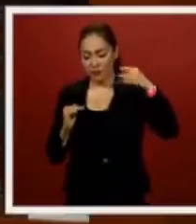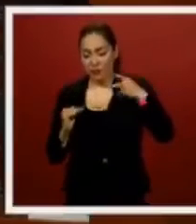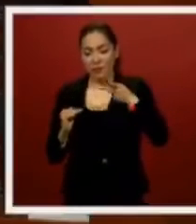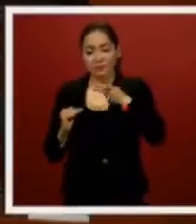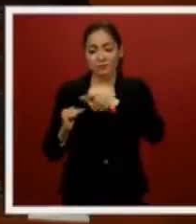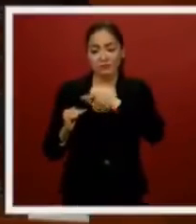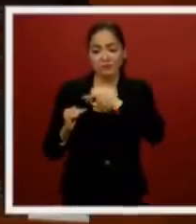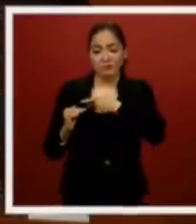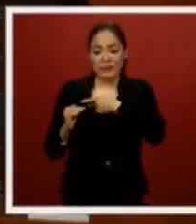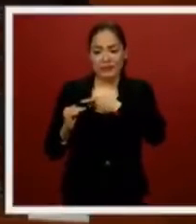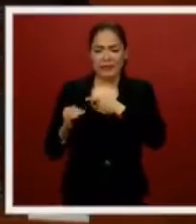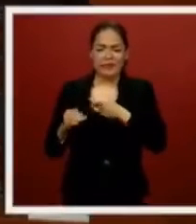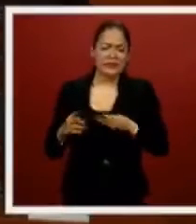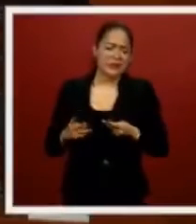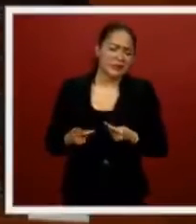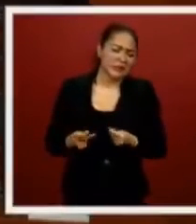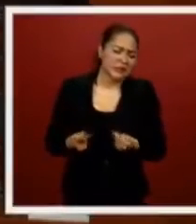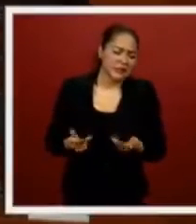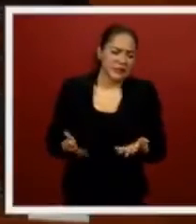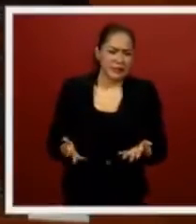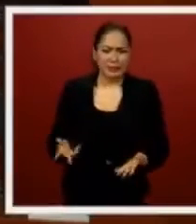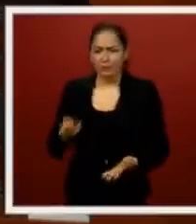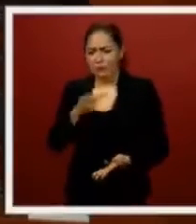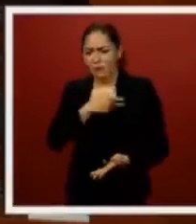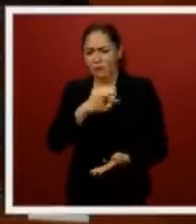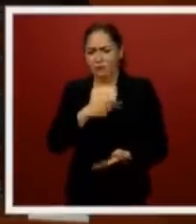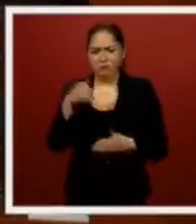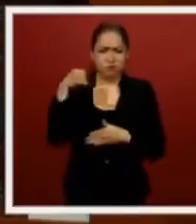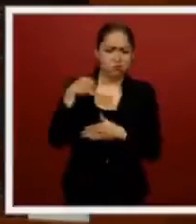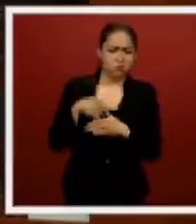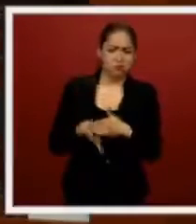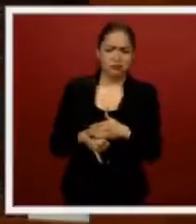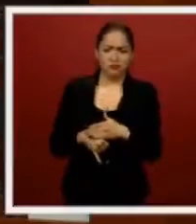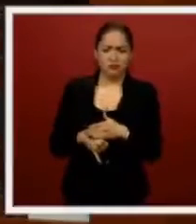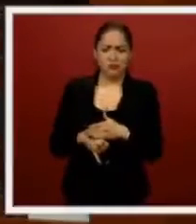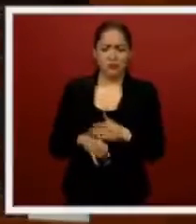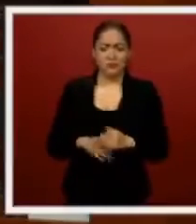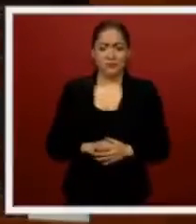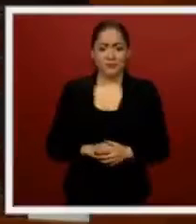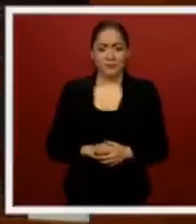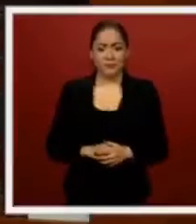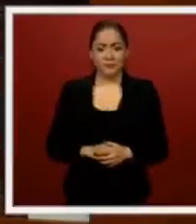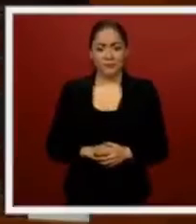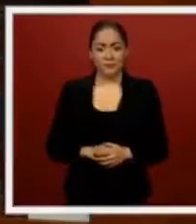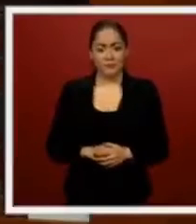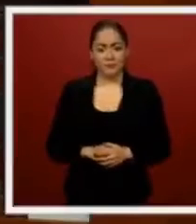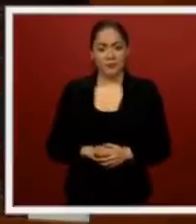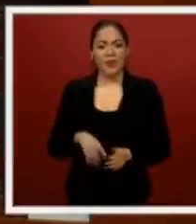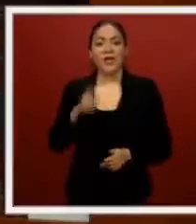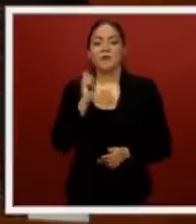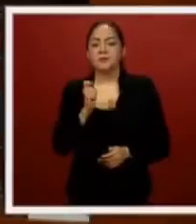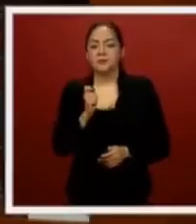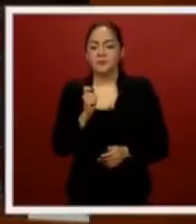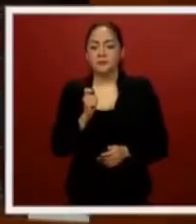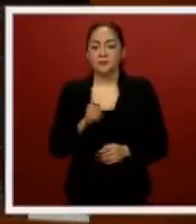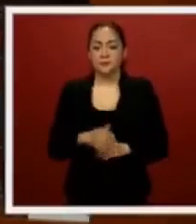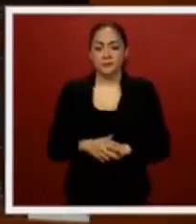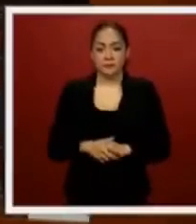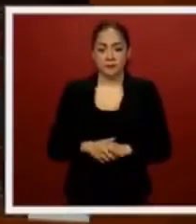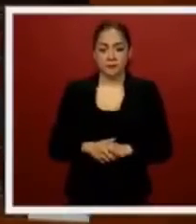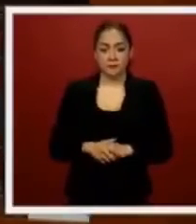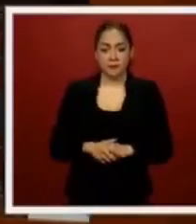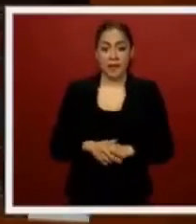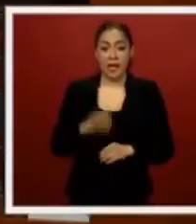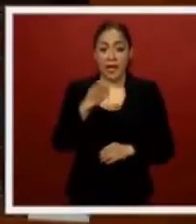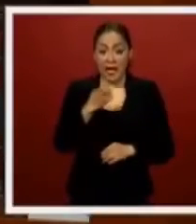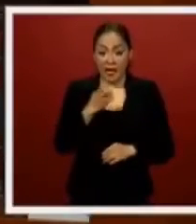de gran necesidad, de gran pobreza. Esto significa, es una